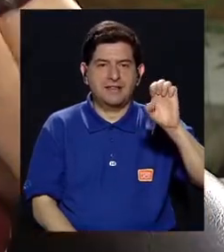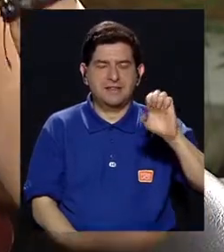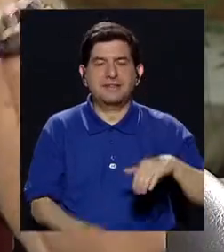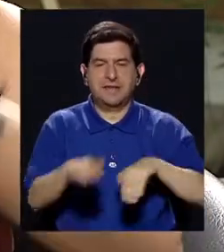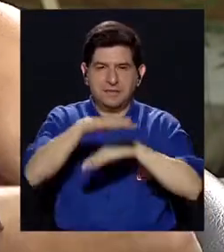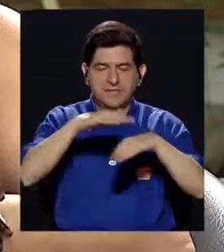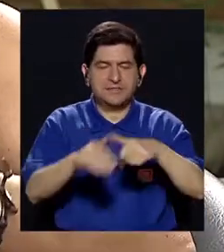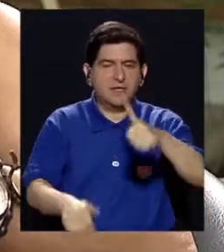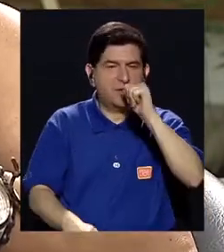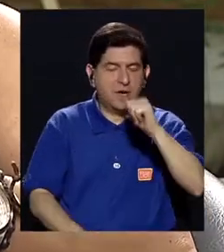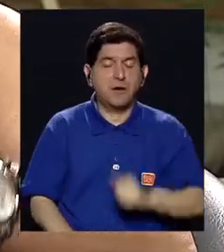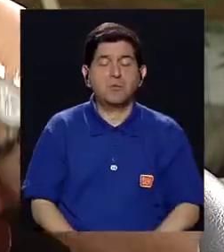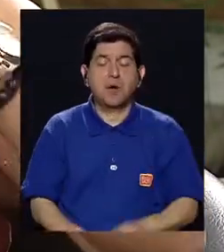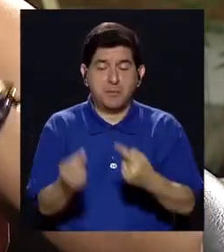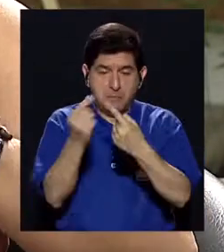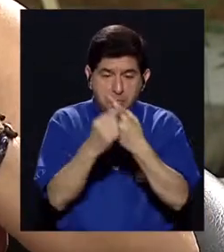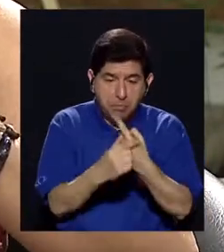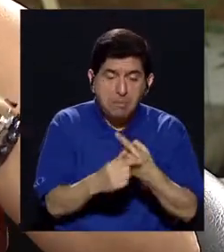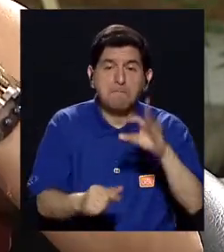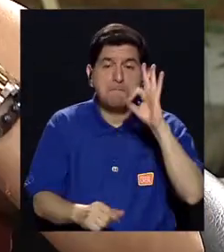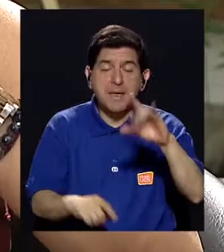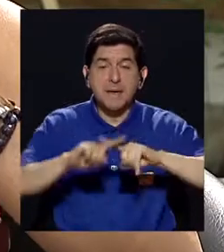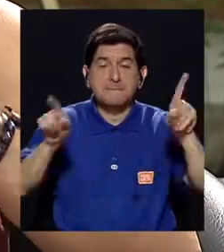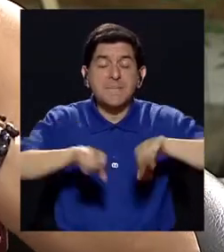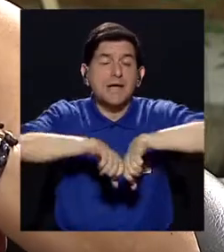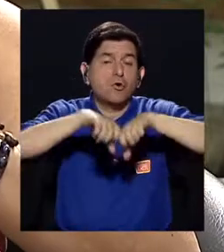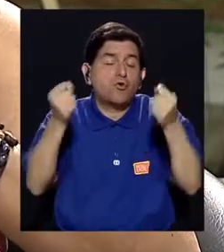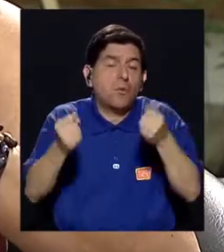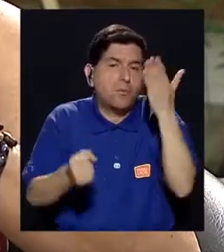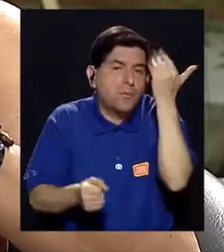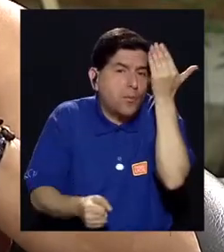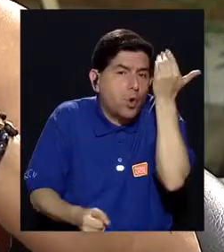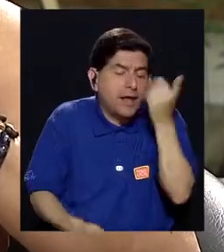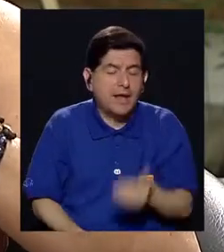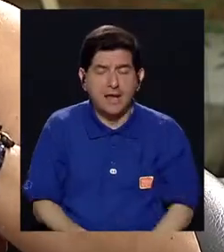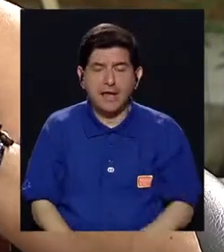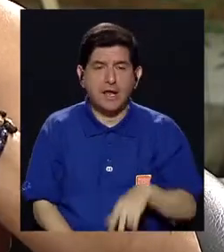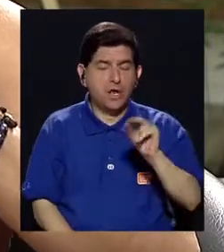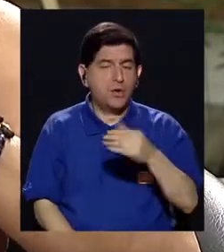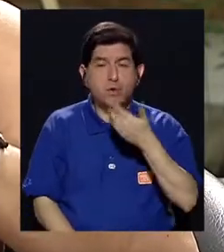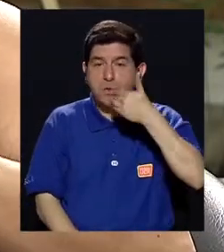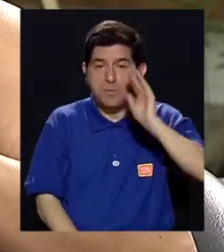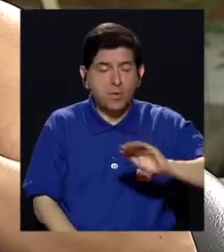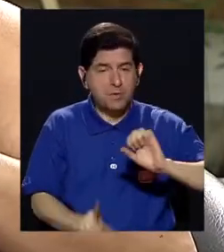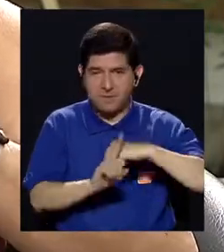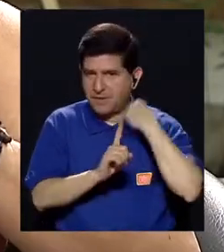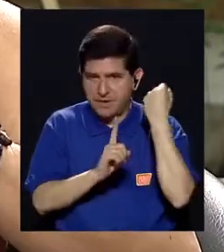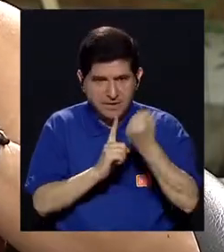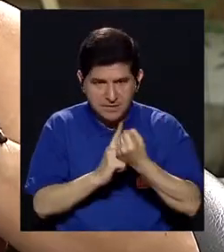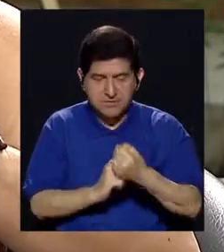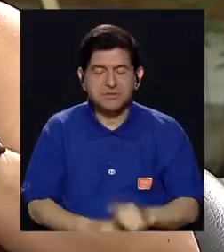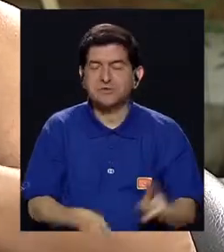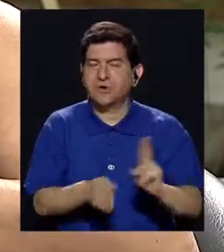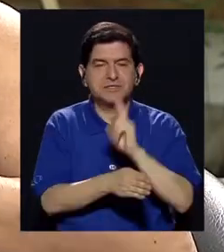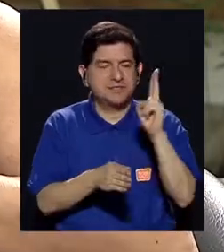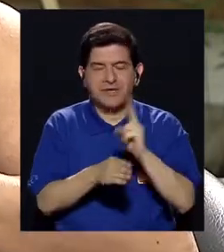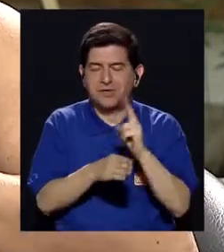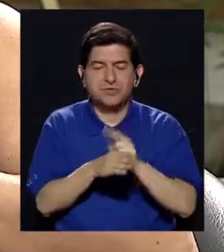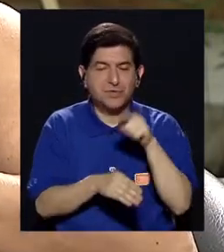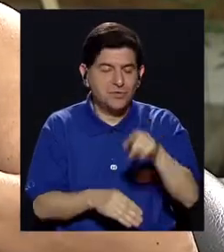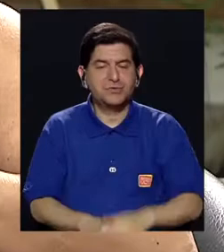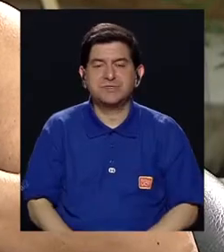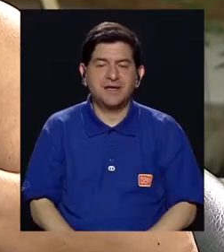que puede estar bien puesto y el problema de que se rompa no es de que esté mal puesto, es porque no se está